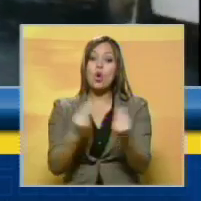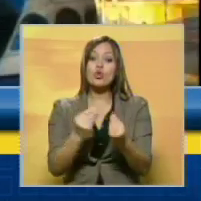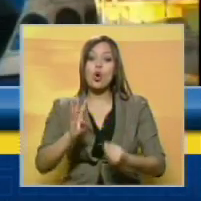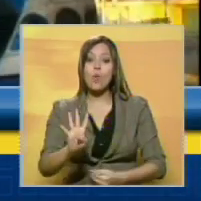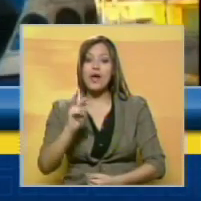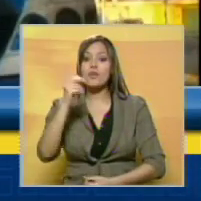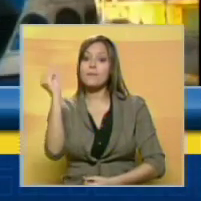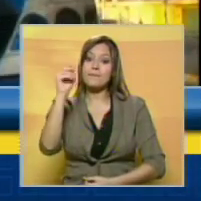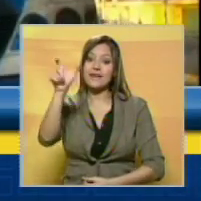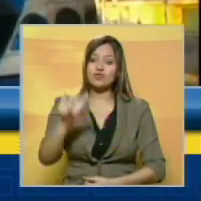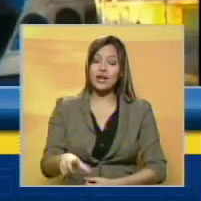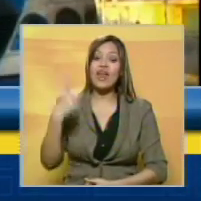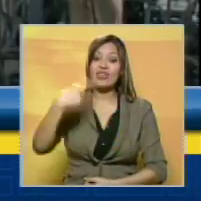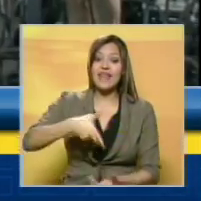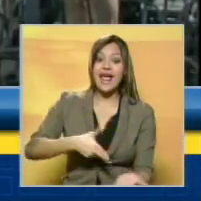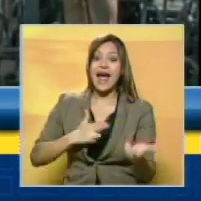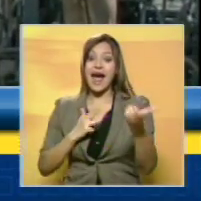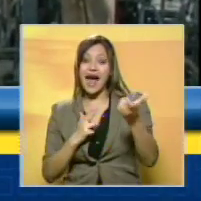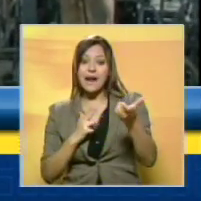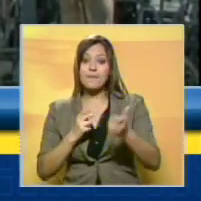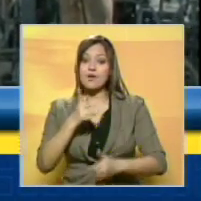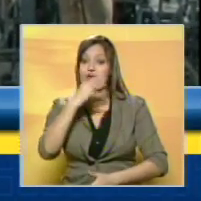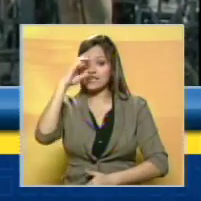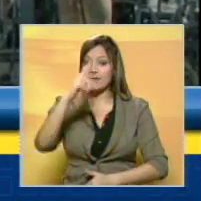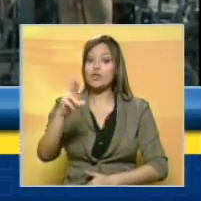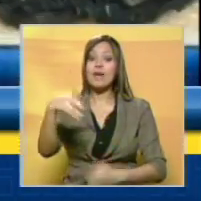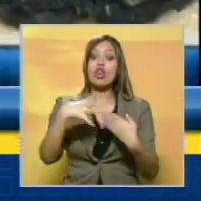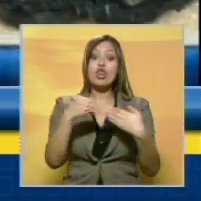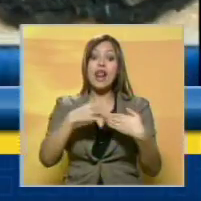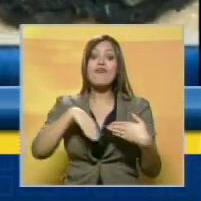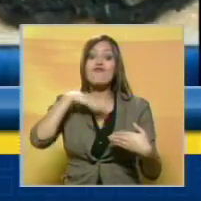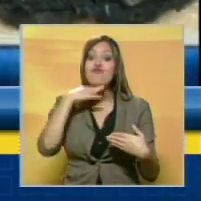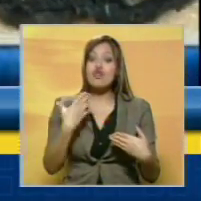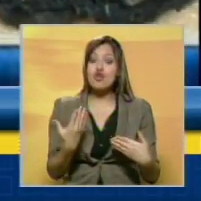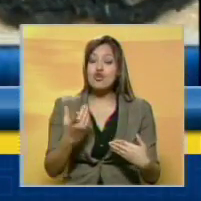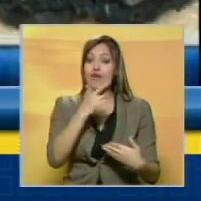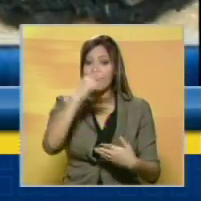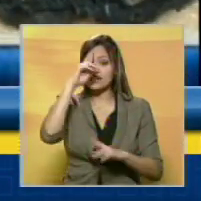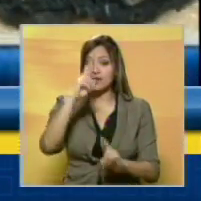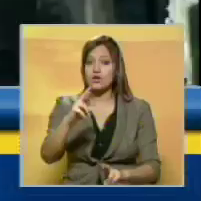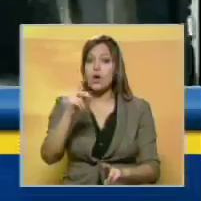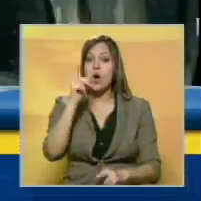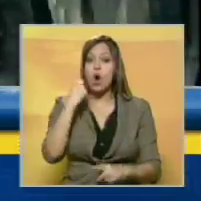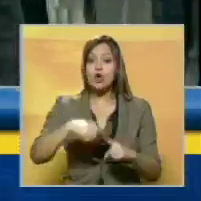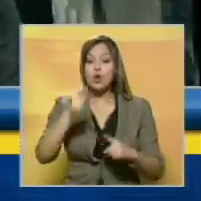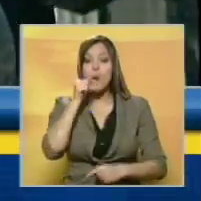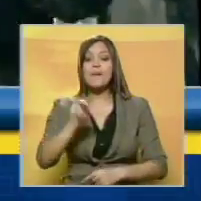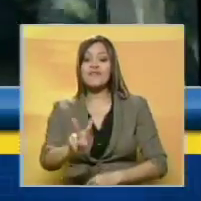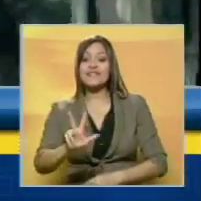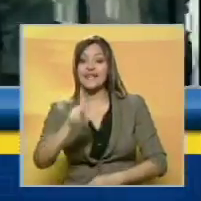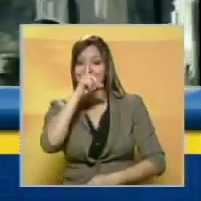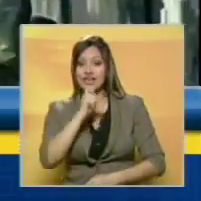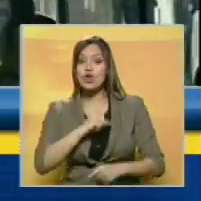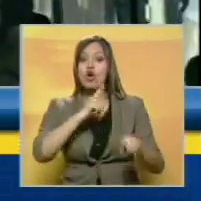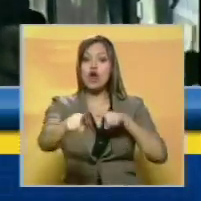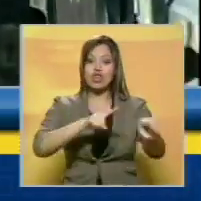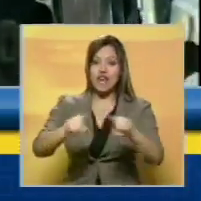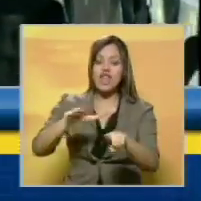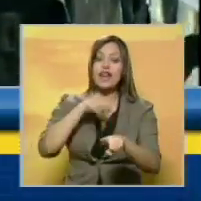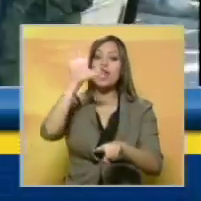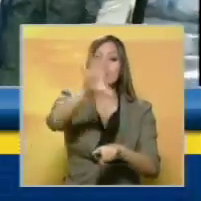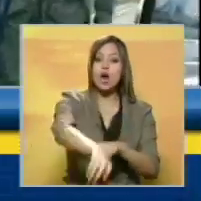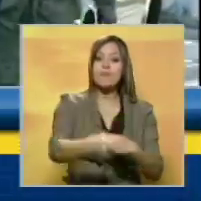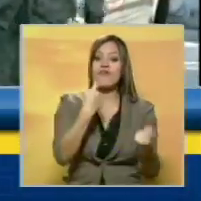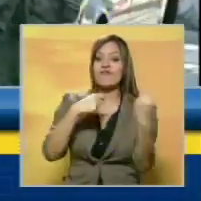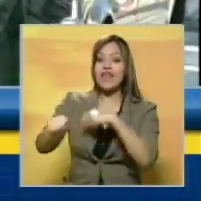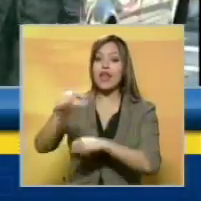4 sujetos que tenían armas ilegales y grandes sumas de dinero en dólares. Oseguera, de 23 años, era el encargado de coordinar la compra y venta